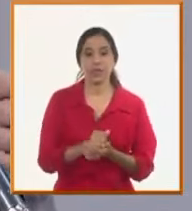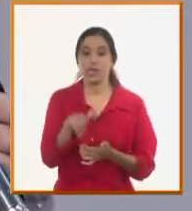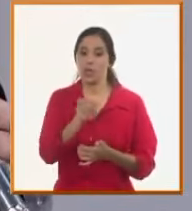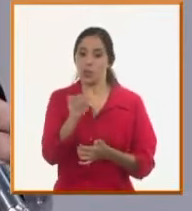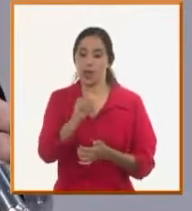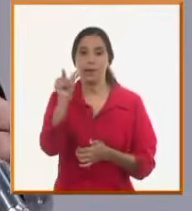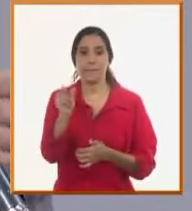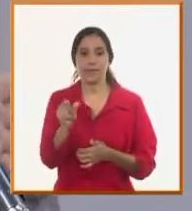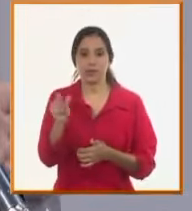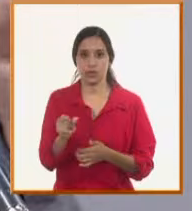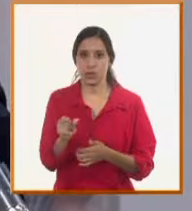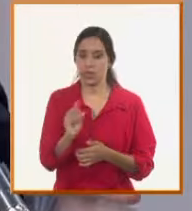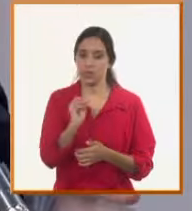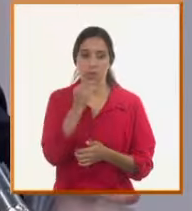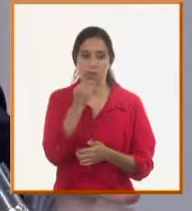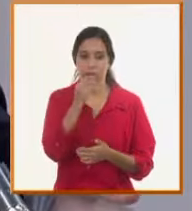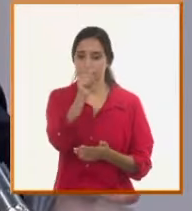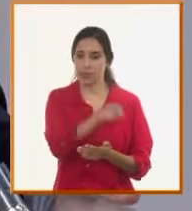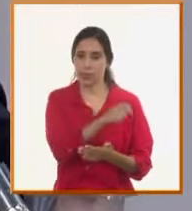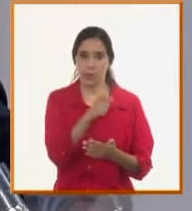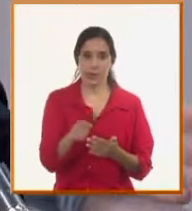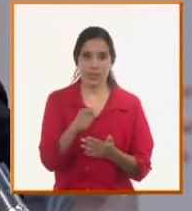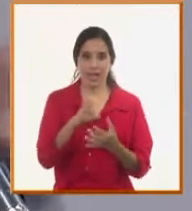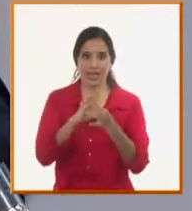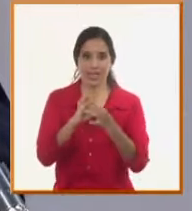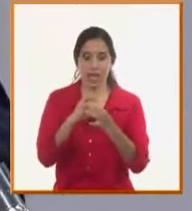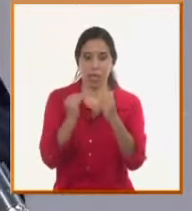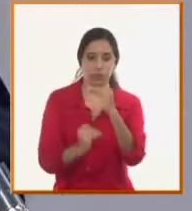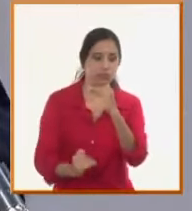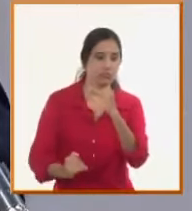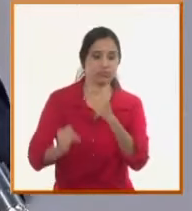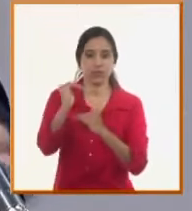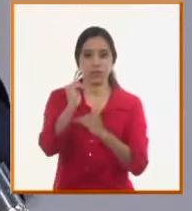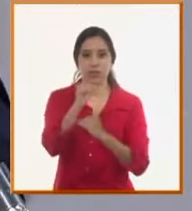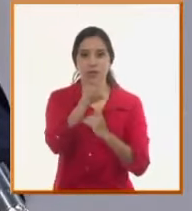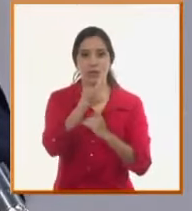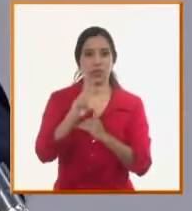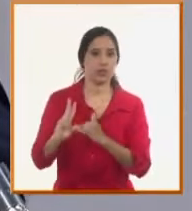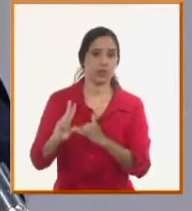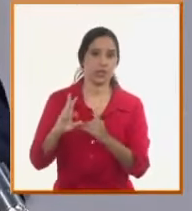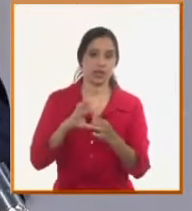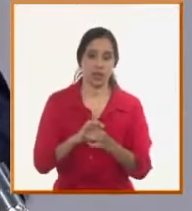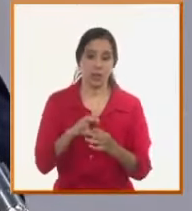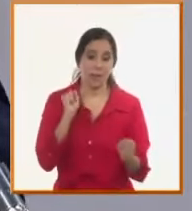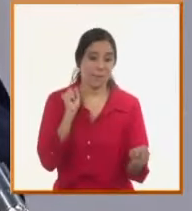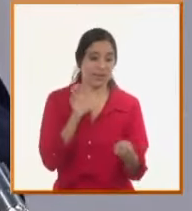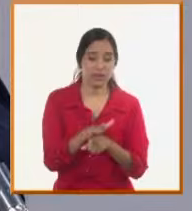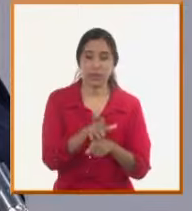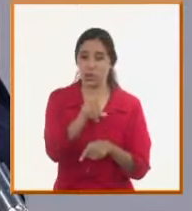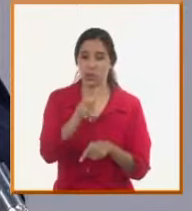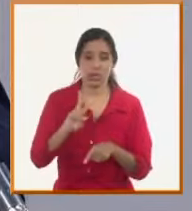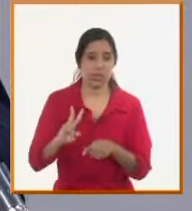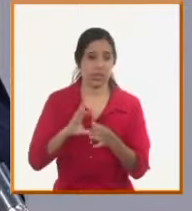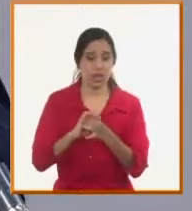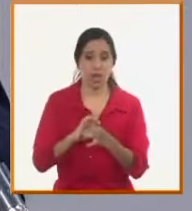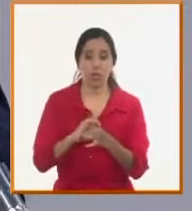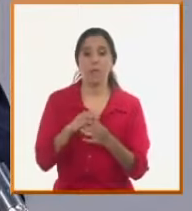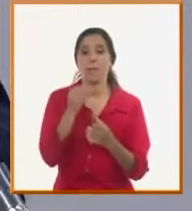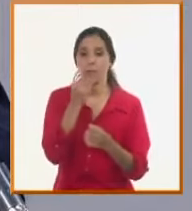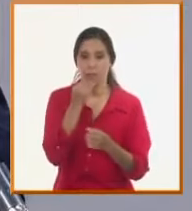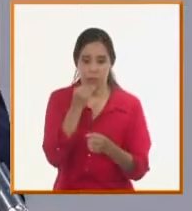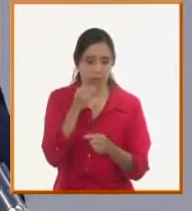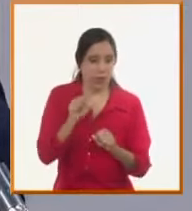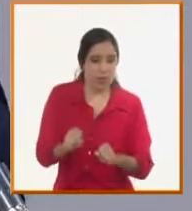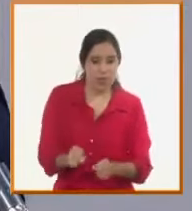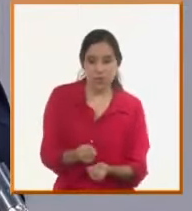no tenga un nivel de escolaridad inferior a 12 grados. O sea, a partir de 12 grados tiene la posibilidad, si no